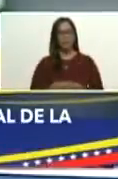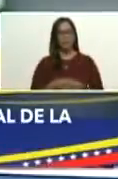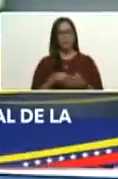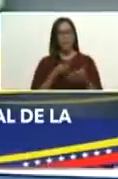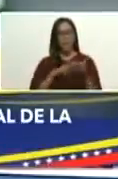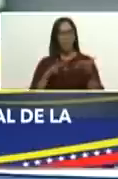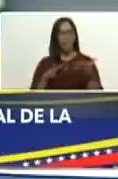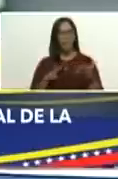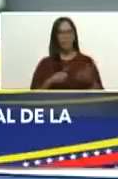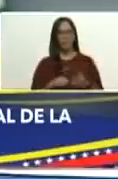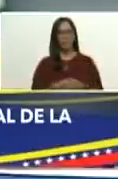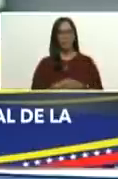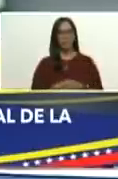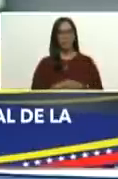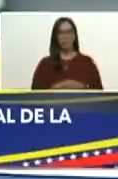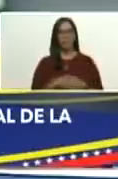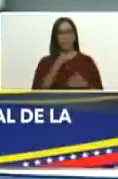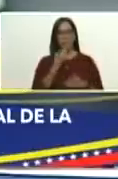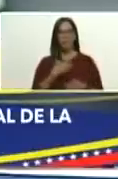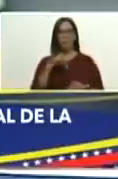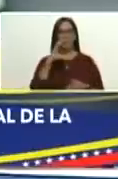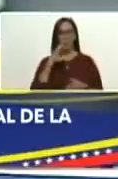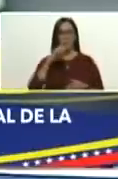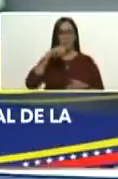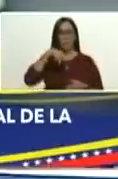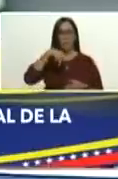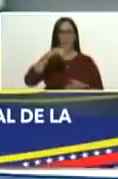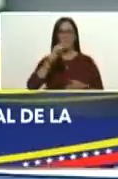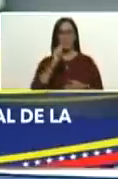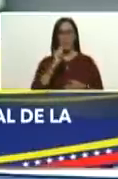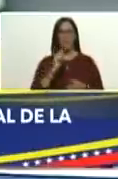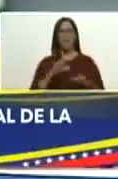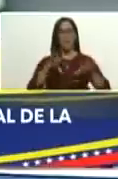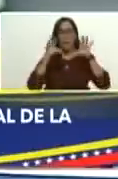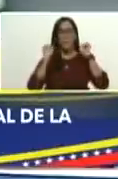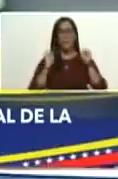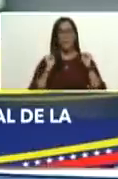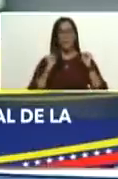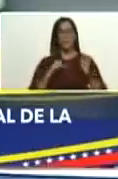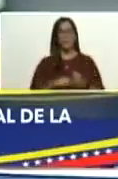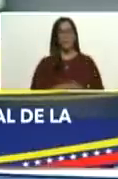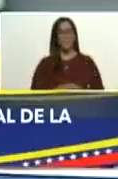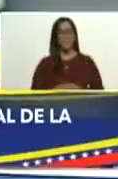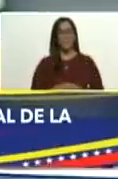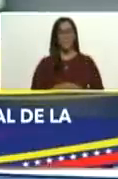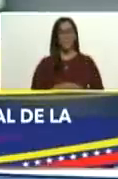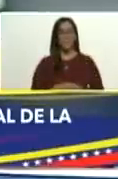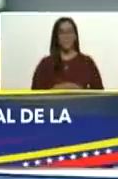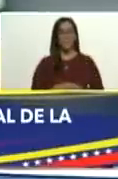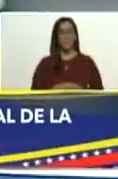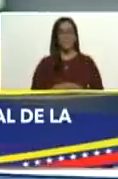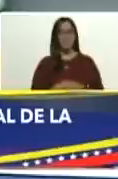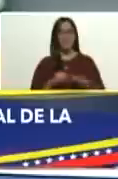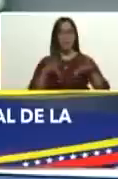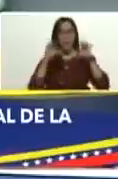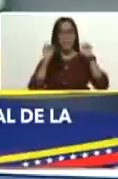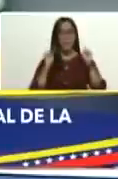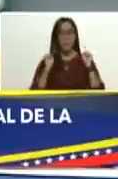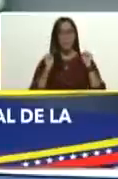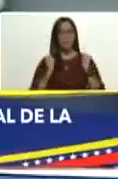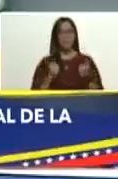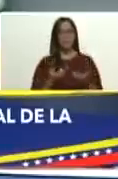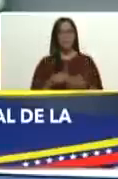Bueno, los CPT ya han aprendido a mucho más que leer y escribir. Han aprendido a tener el